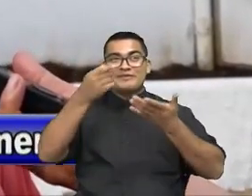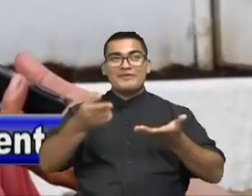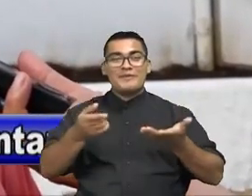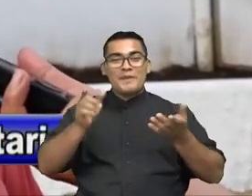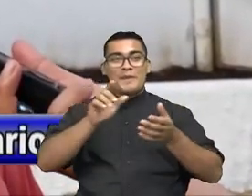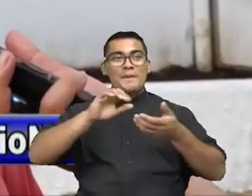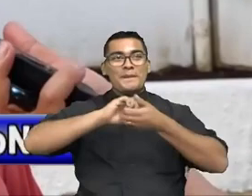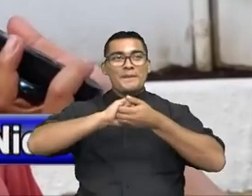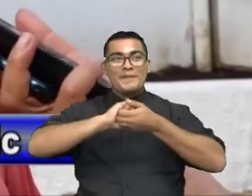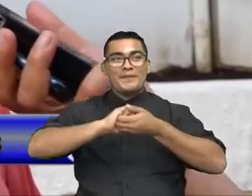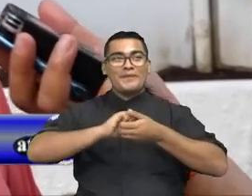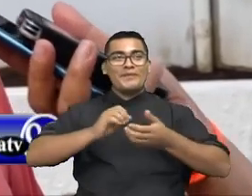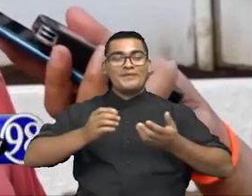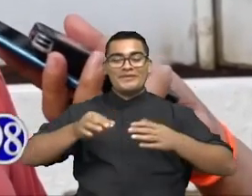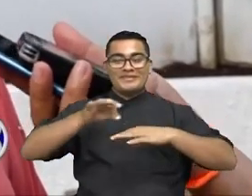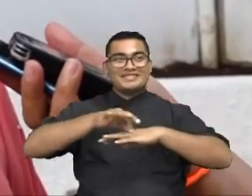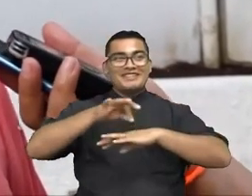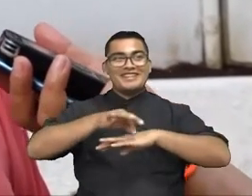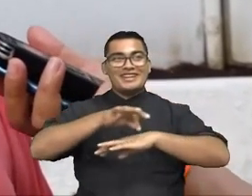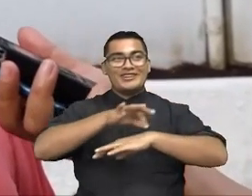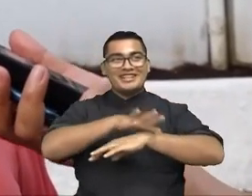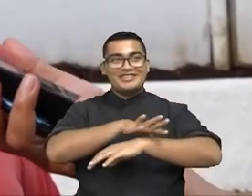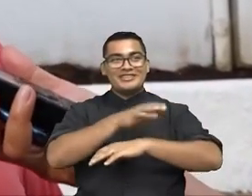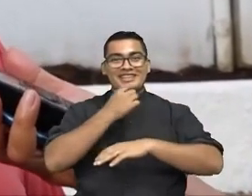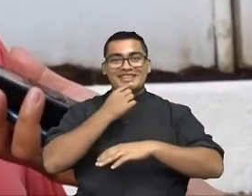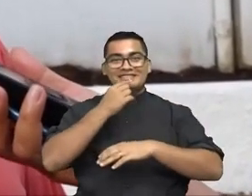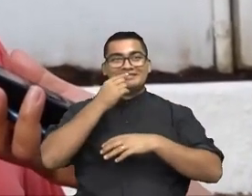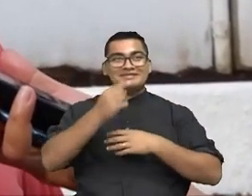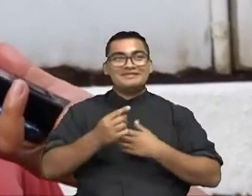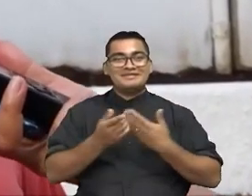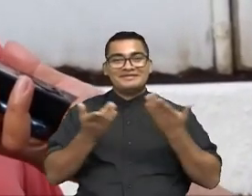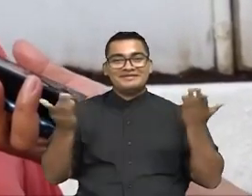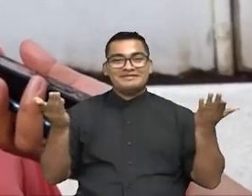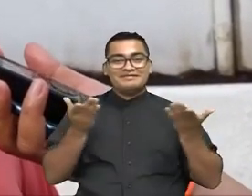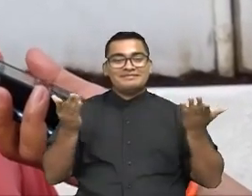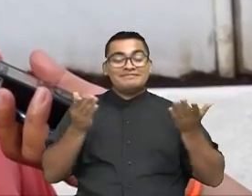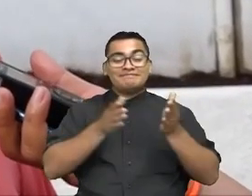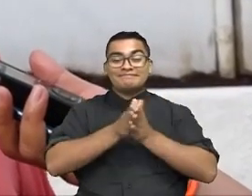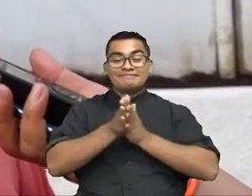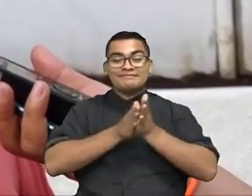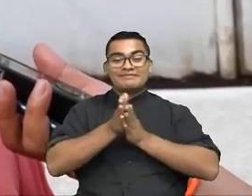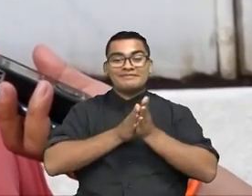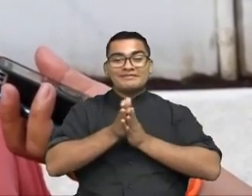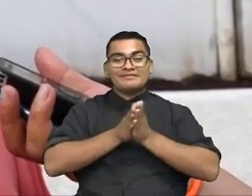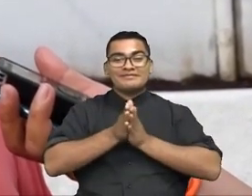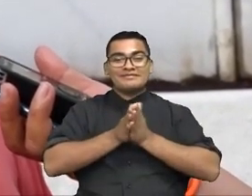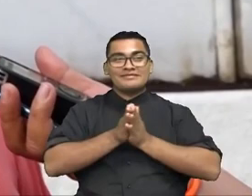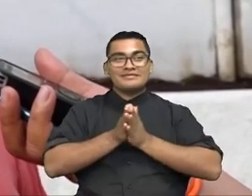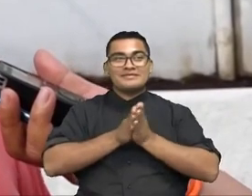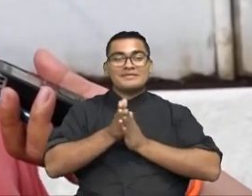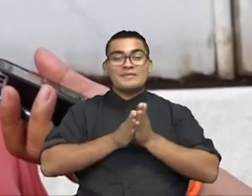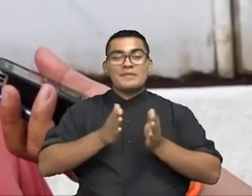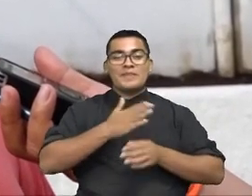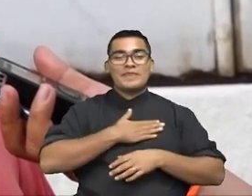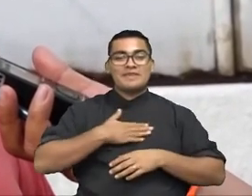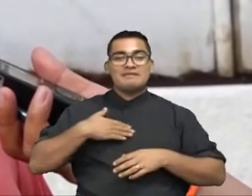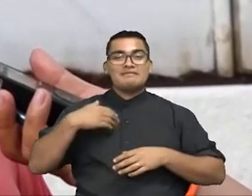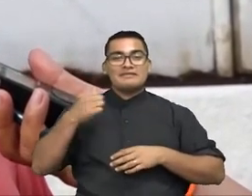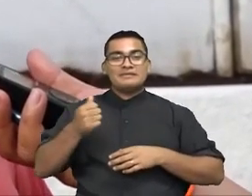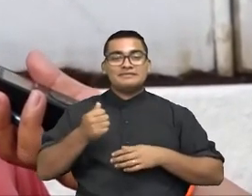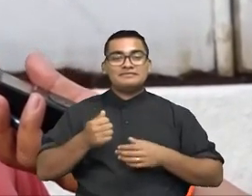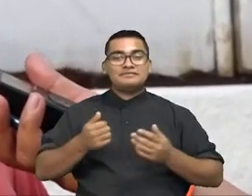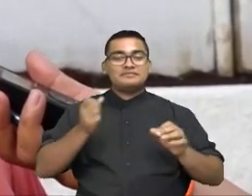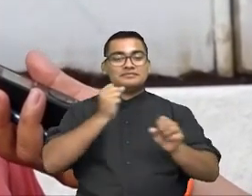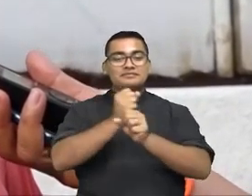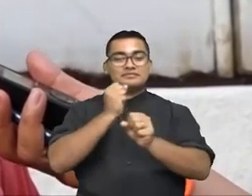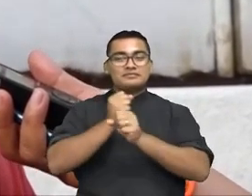Rosario, sobre todo en la gran satisfacción de haber mejorado las condiciones de